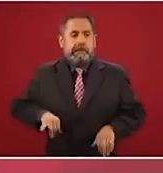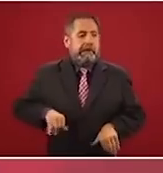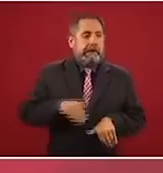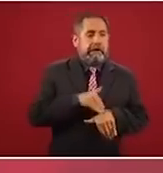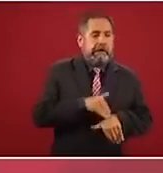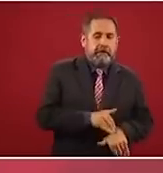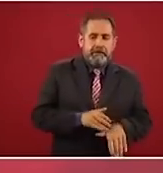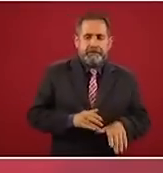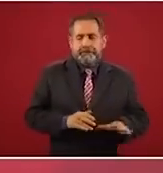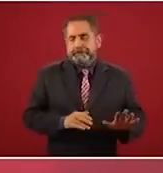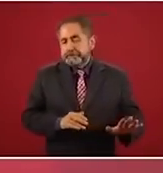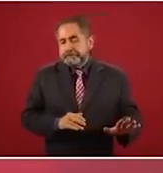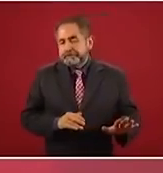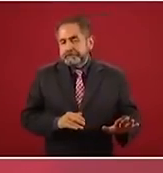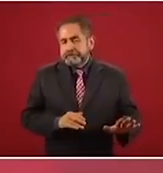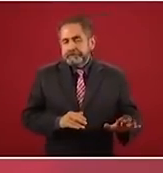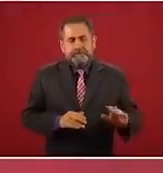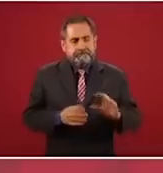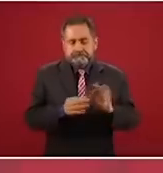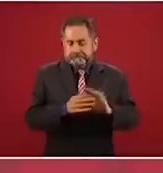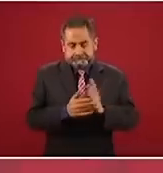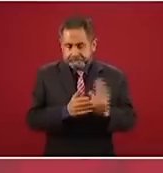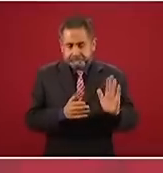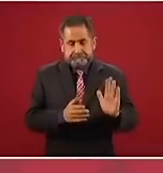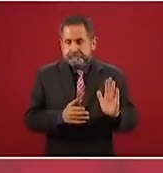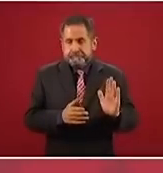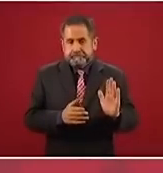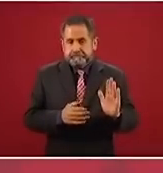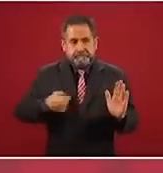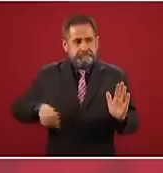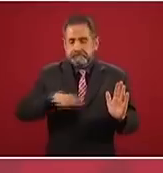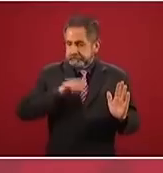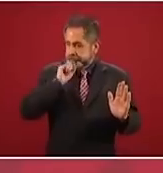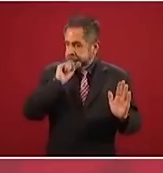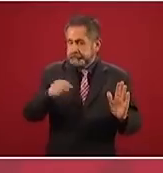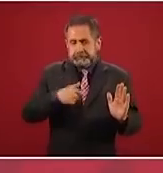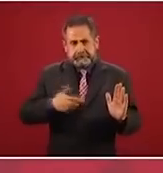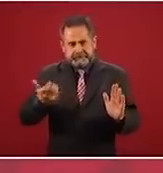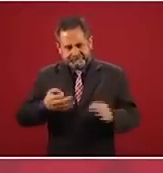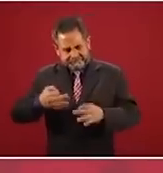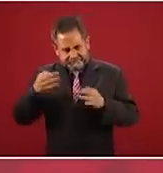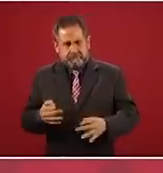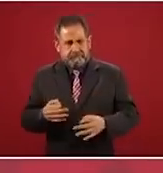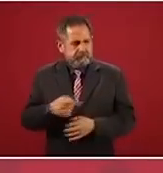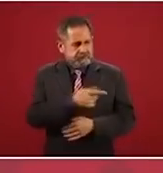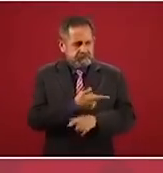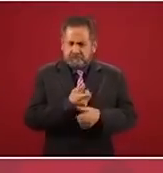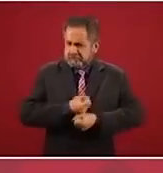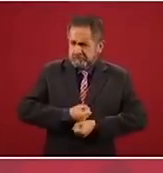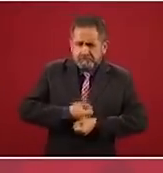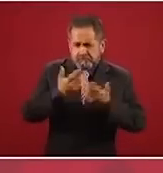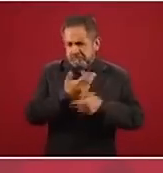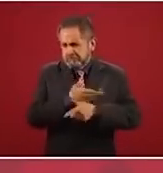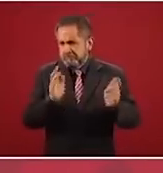creados. Que además también vamos a garantizar la libertad, nunca vamos